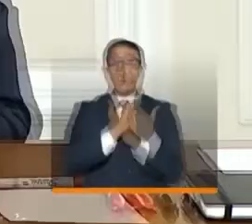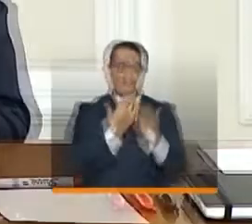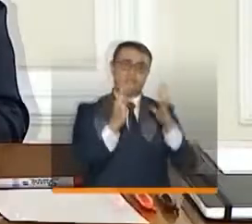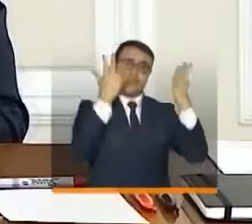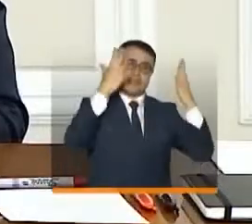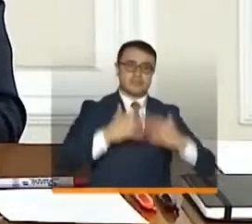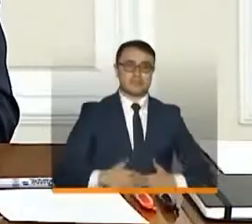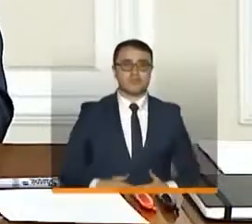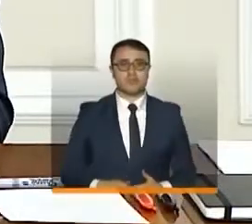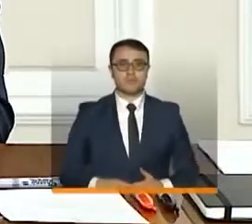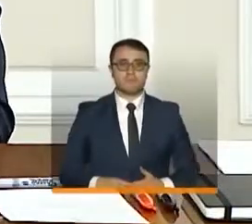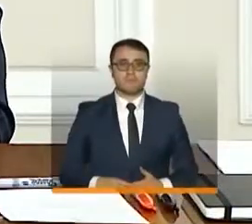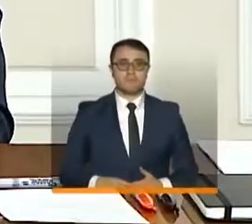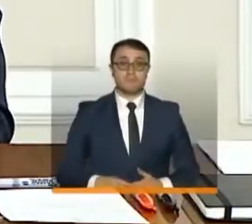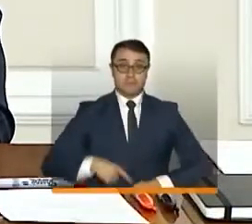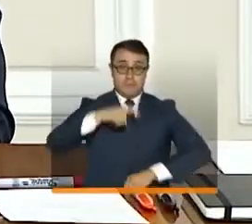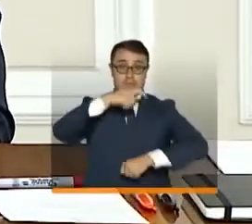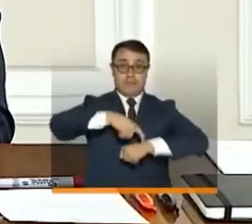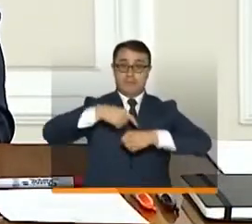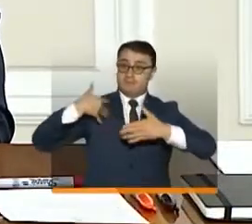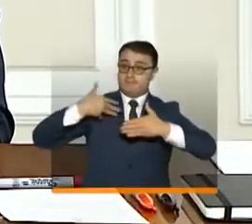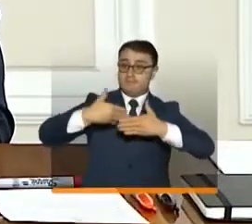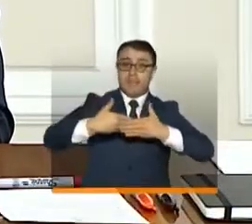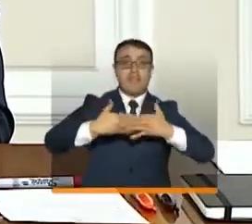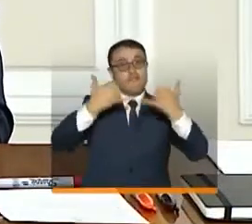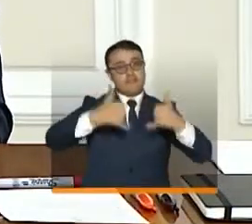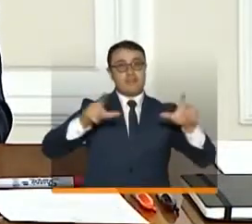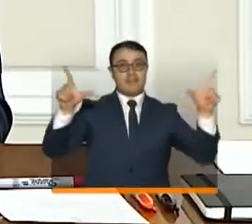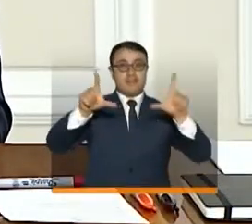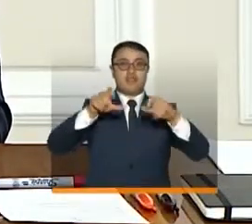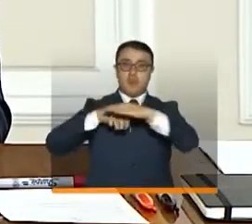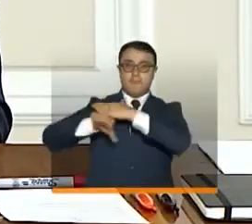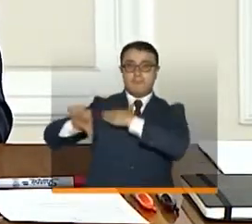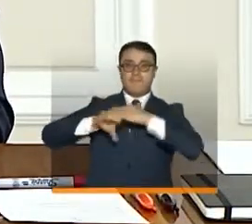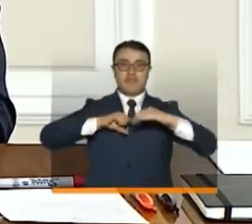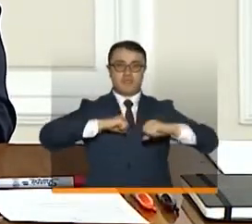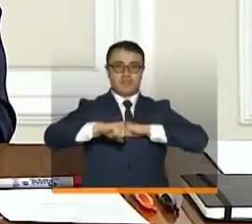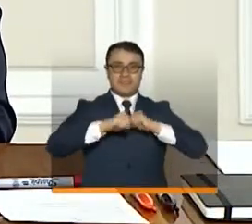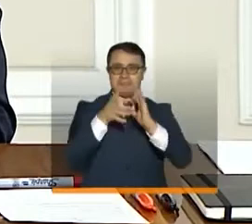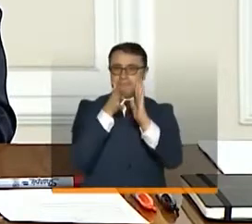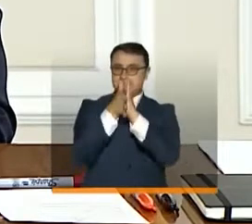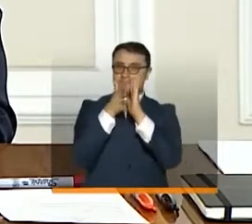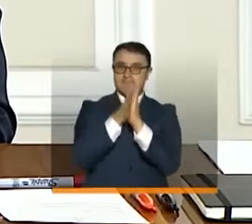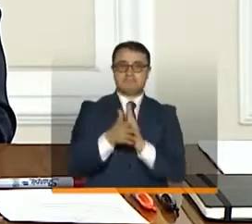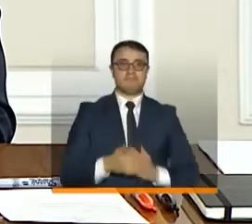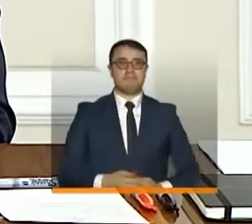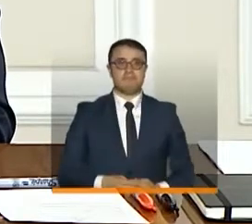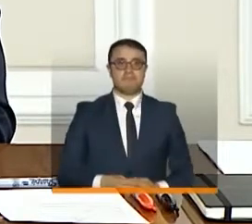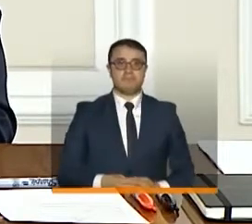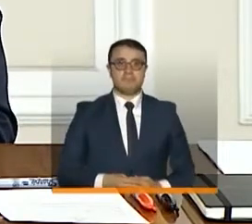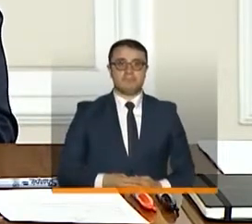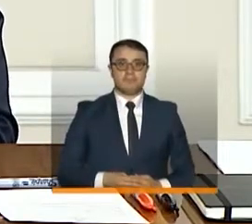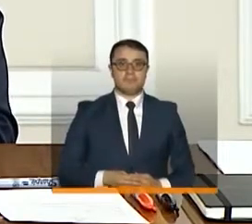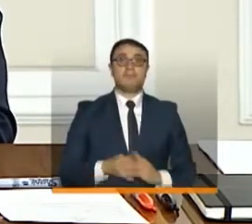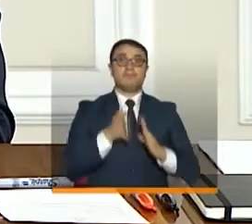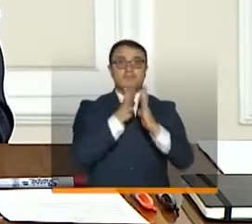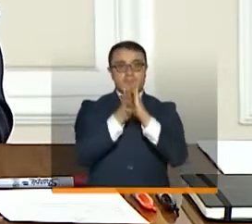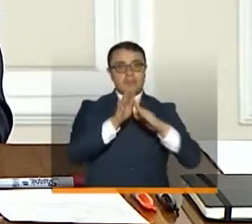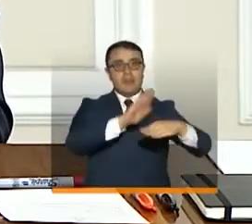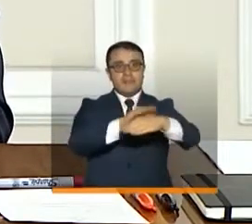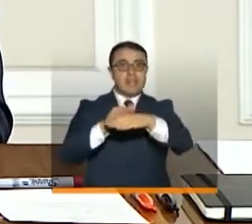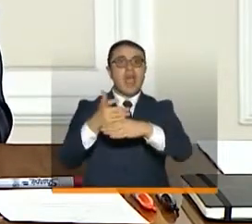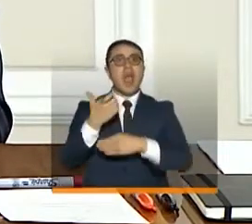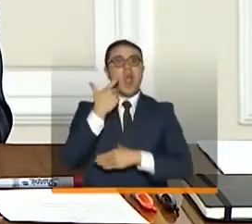vacuna. Y terminamos nuestro espacio hoy de Prevención y Acción con un mensaje. Y el mensaje es volver también a